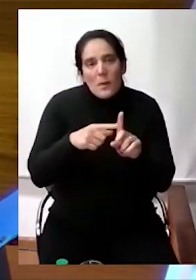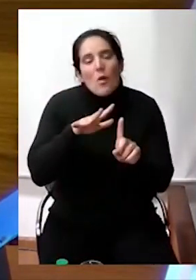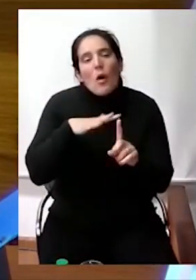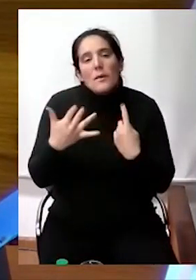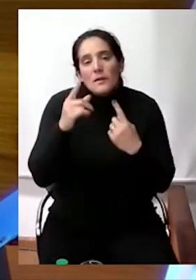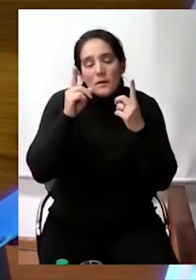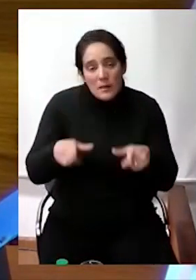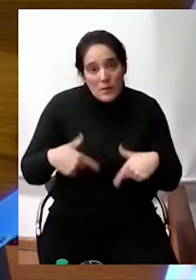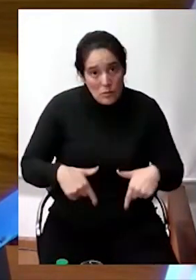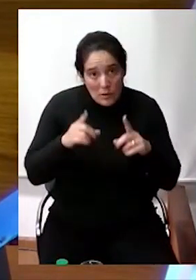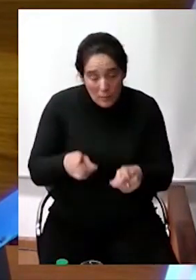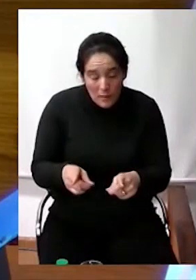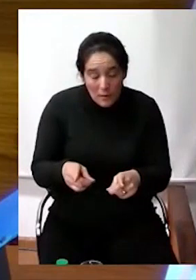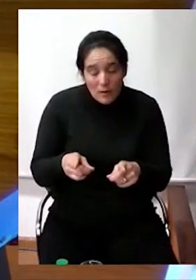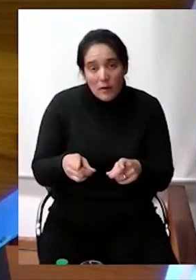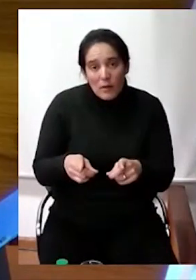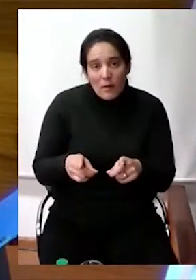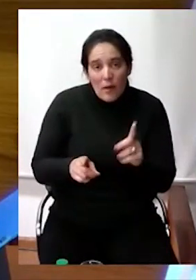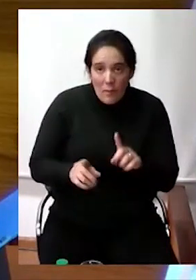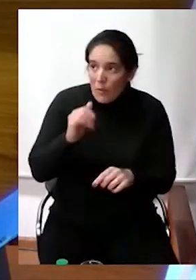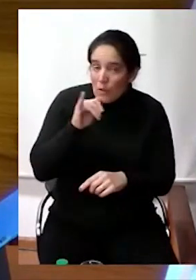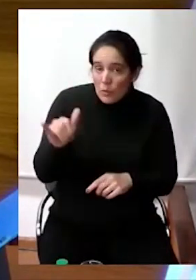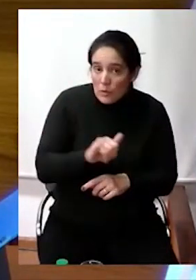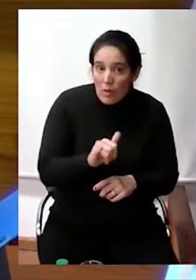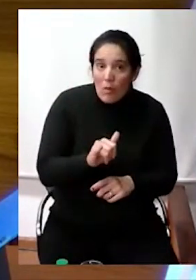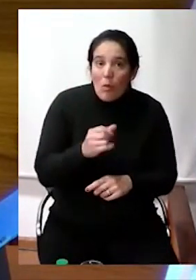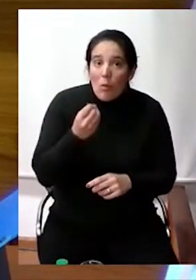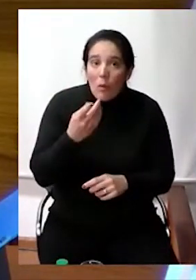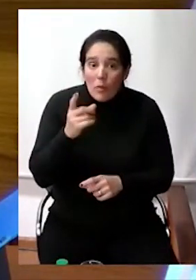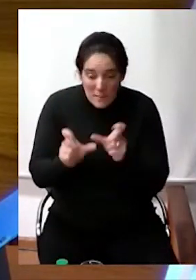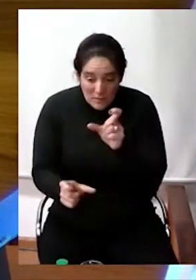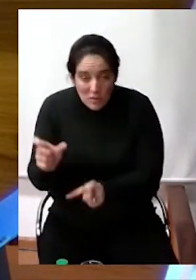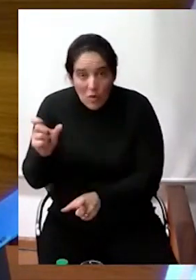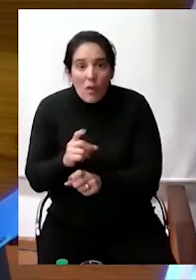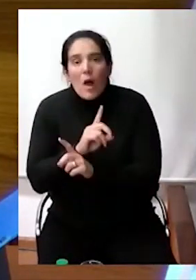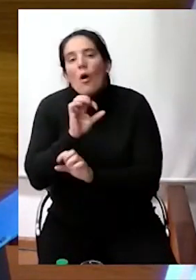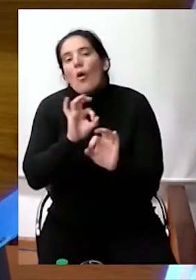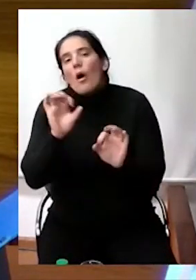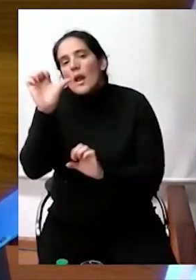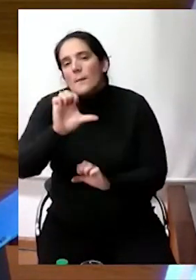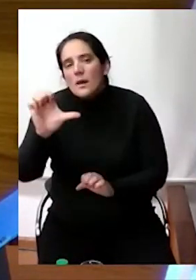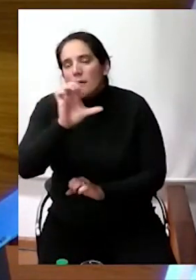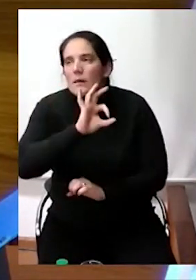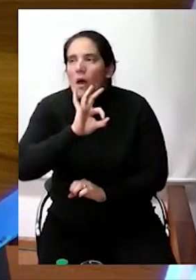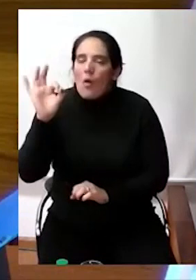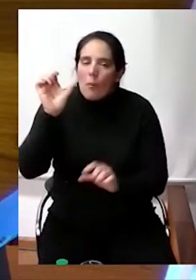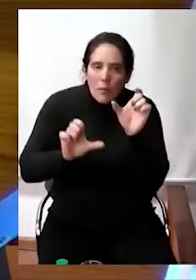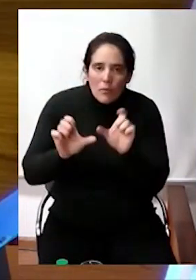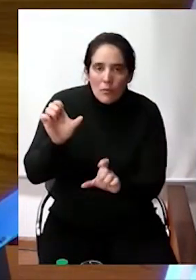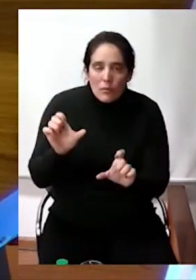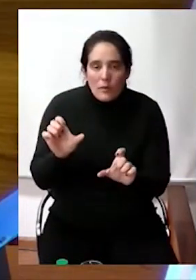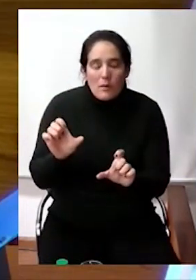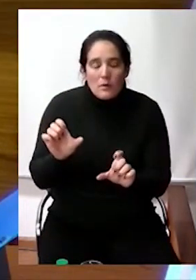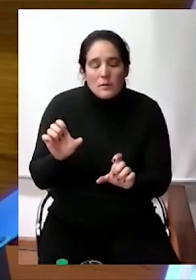hemos hecho cuando vemos que hay ese tipo de de intervención de ciudadanos o de alguien alguna empresa o algún otro ciudadano en